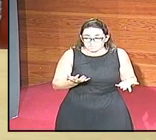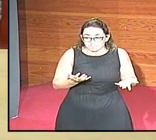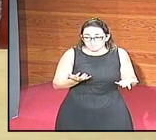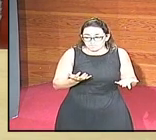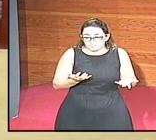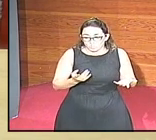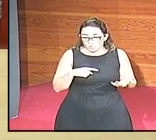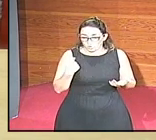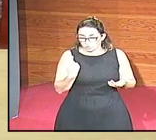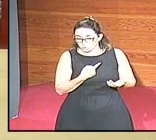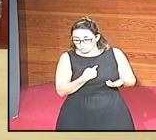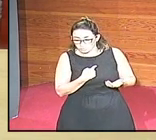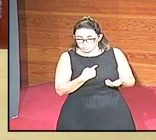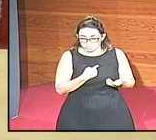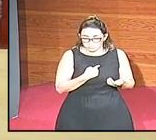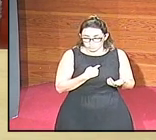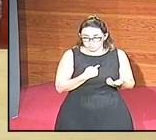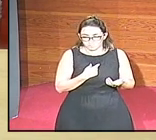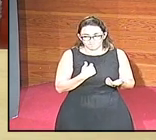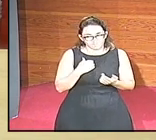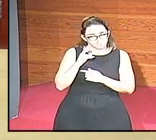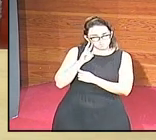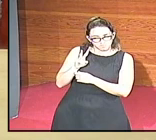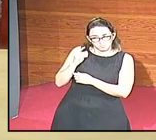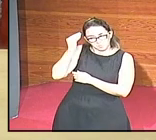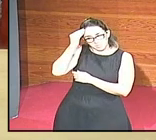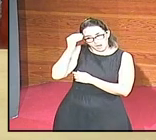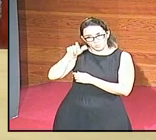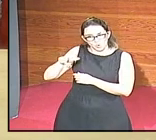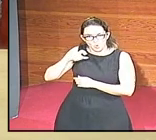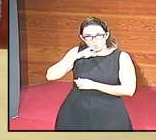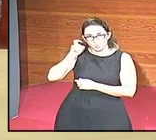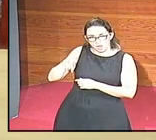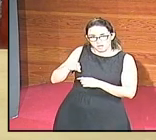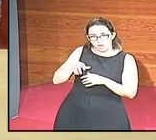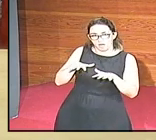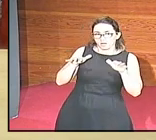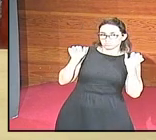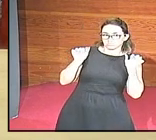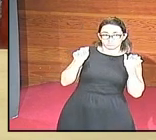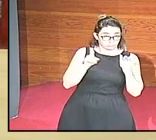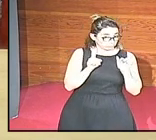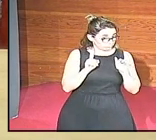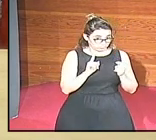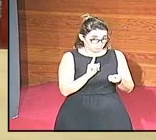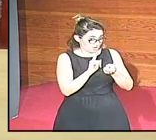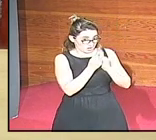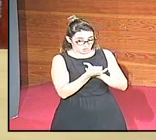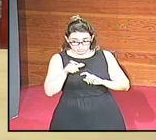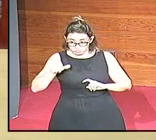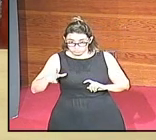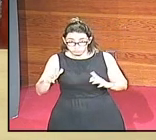Si nosotros esperábamos que el pueblo ucraniano se achantara, la reacción fue totalmente la